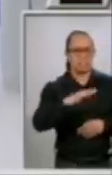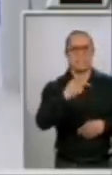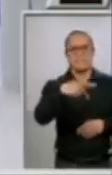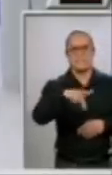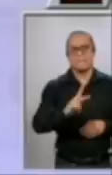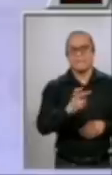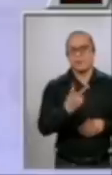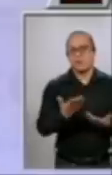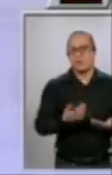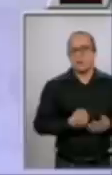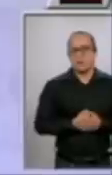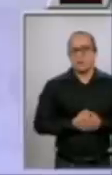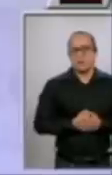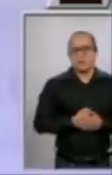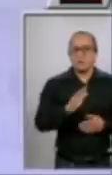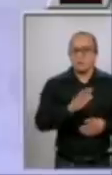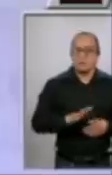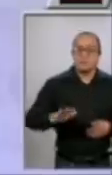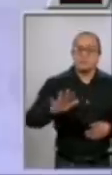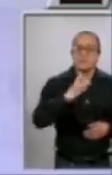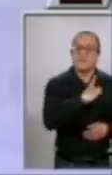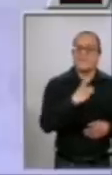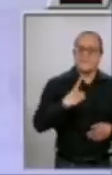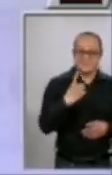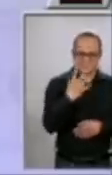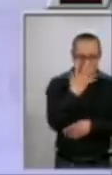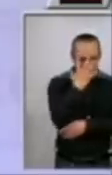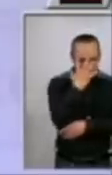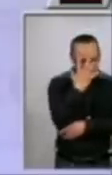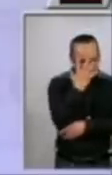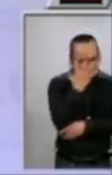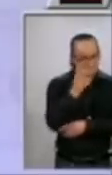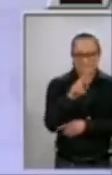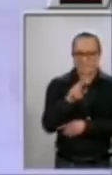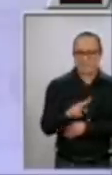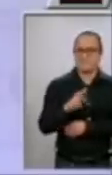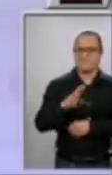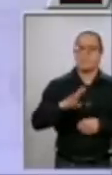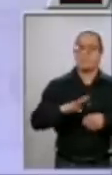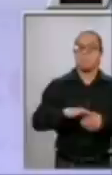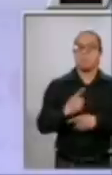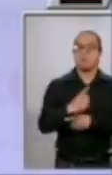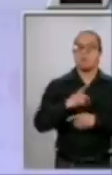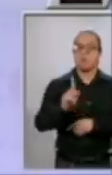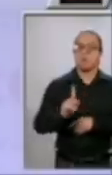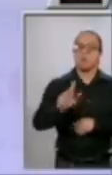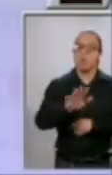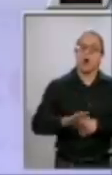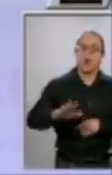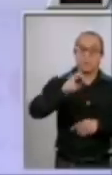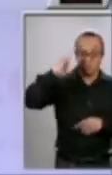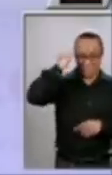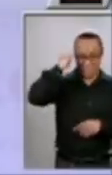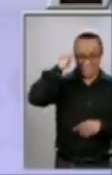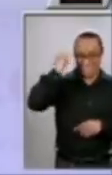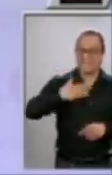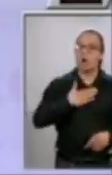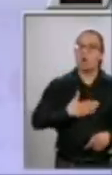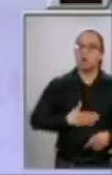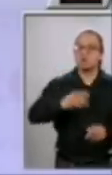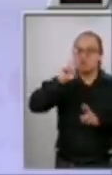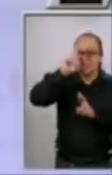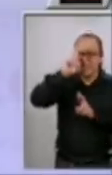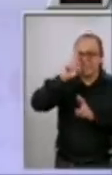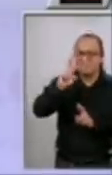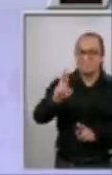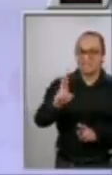debía darnos risa, nos debía dar vergüenza, porque nuestros pueblos originarios merecen respeto. Y fíjate que